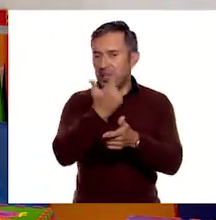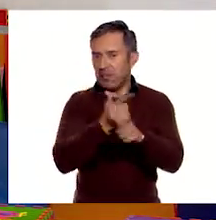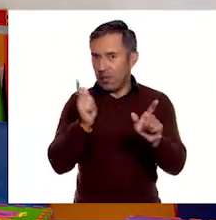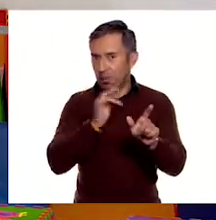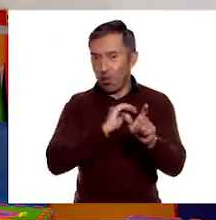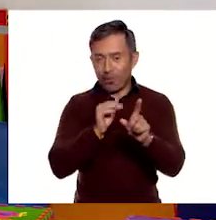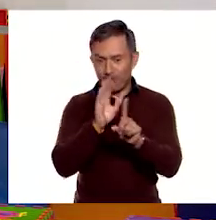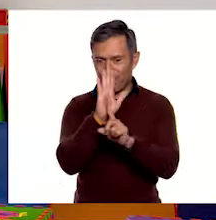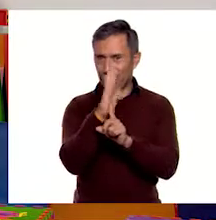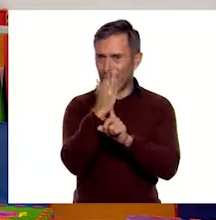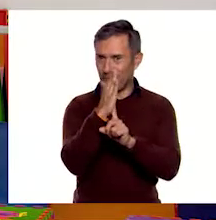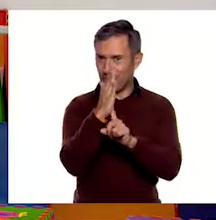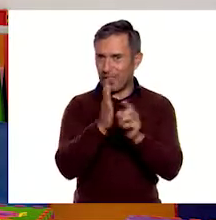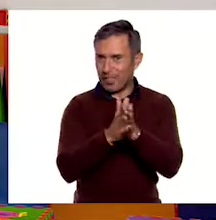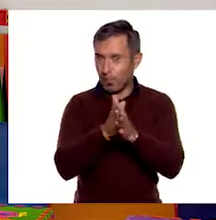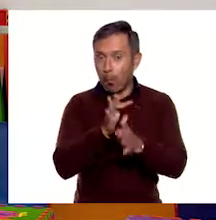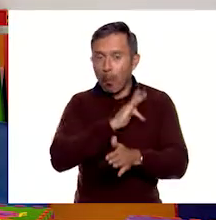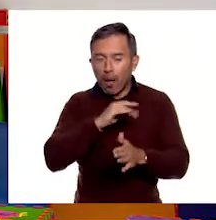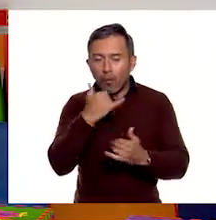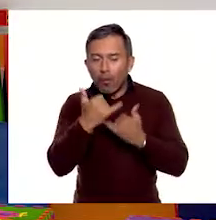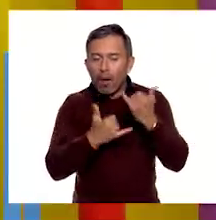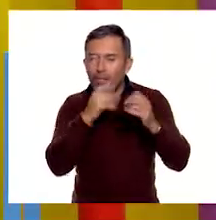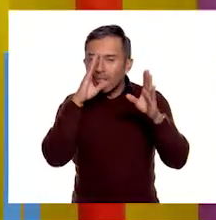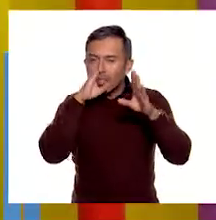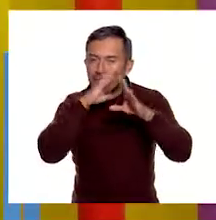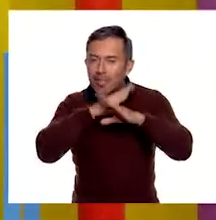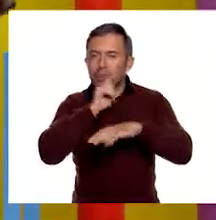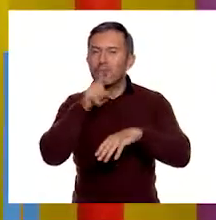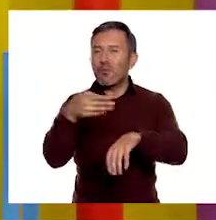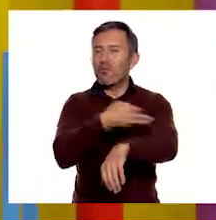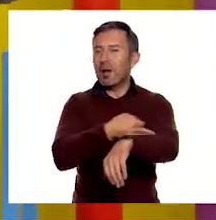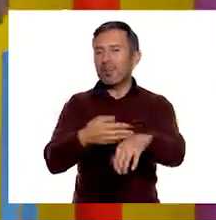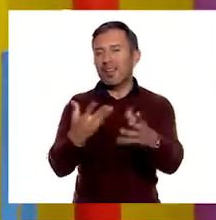taumátropo. Y se diviertan en familia. Muy